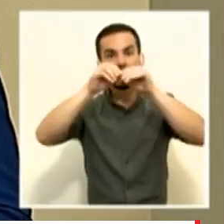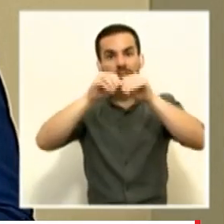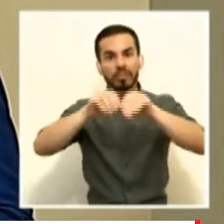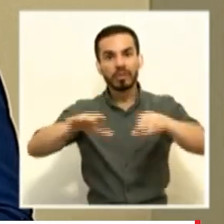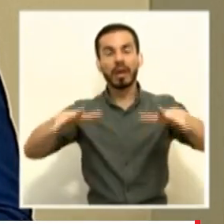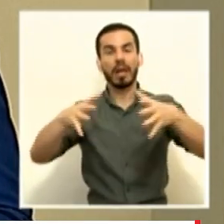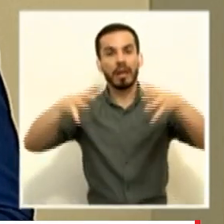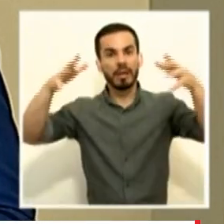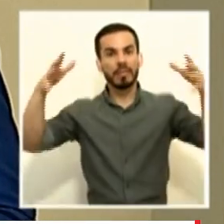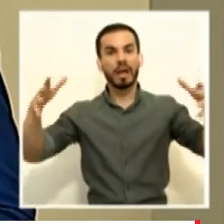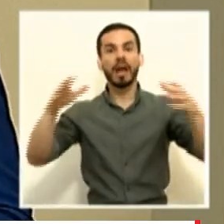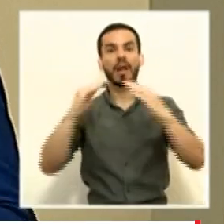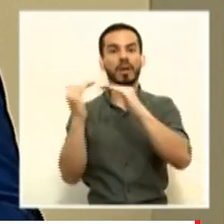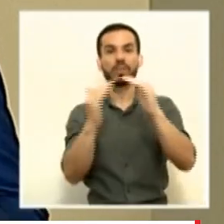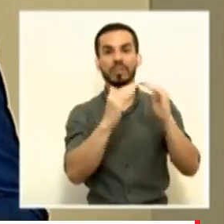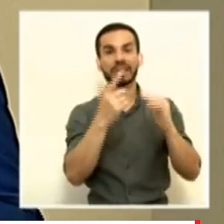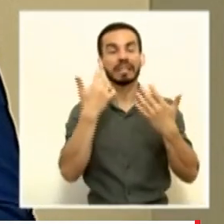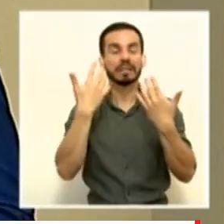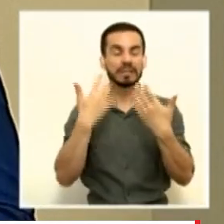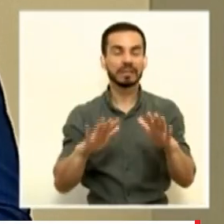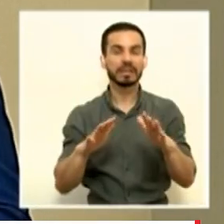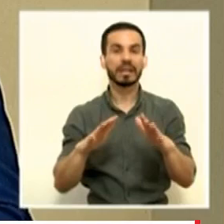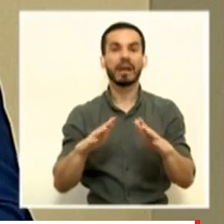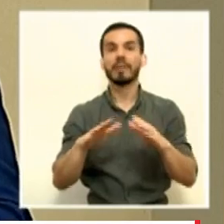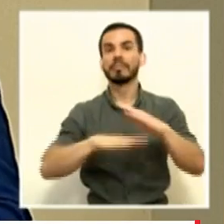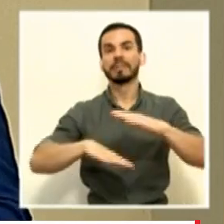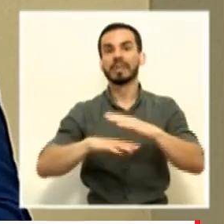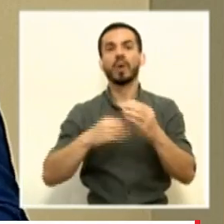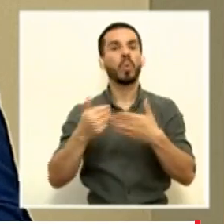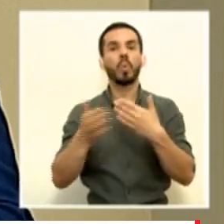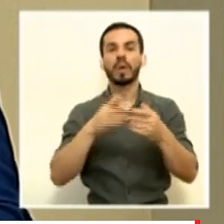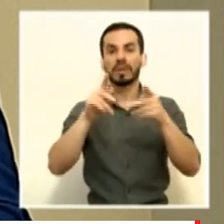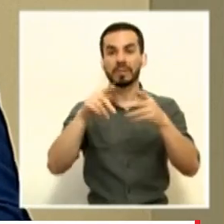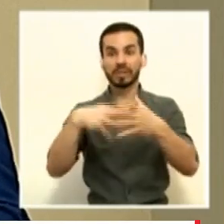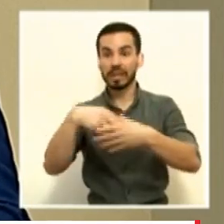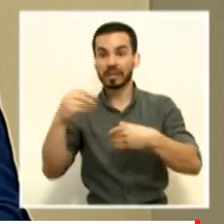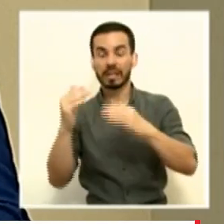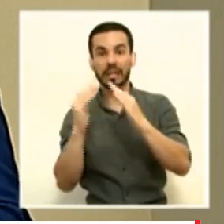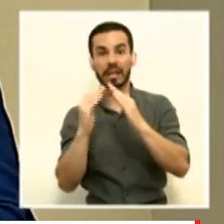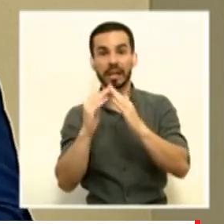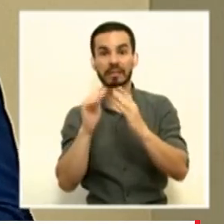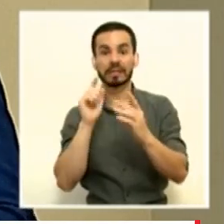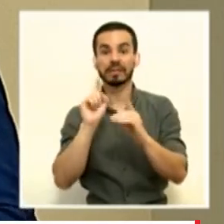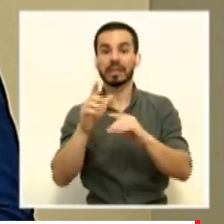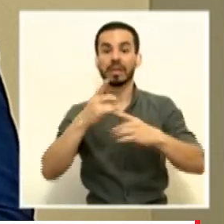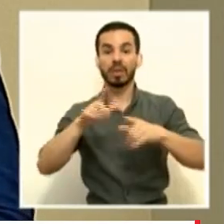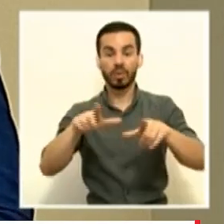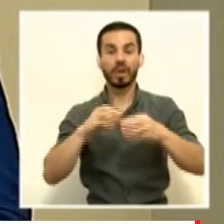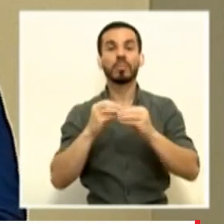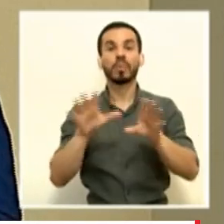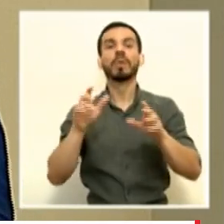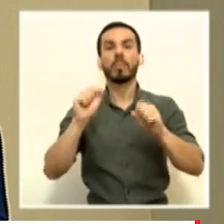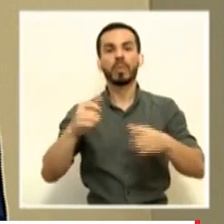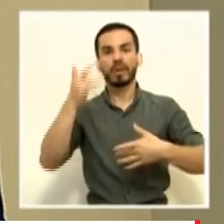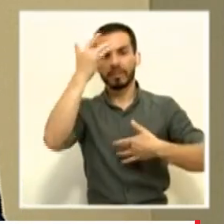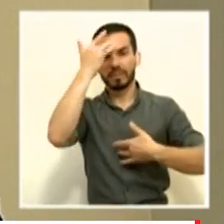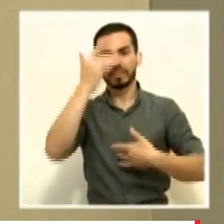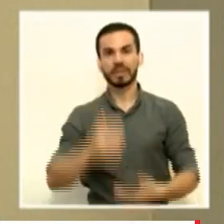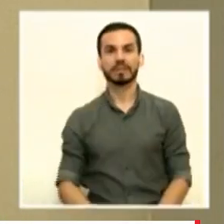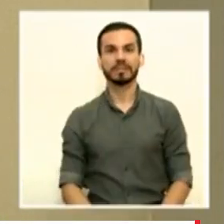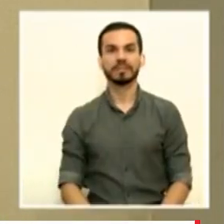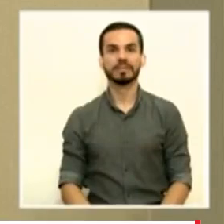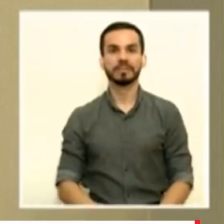transmisión amplificada a nivel comunitario, donde ya pues básicamente cualquier persona que salga de la casa y esté en algún lugar público puede infectarse.